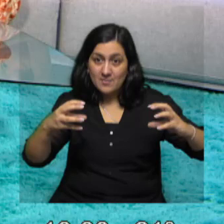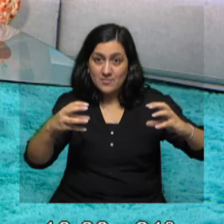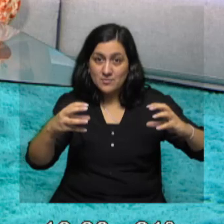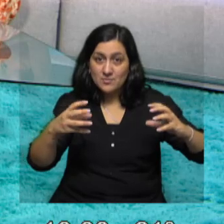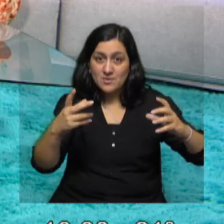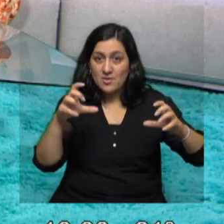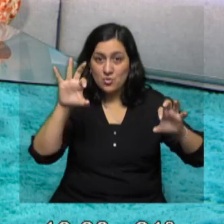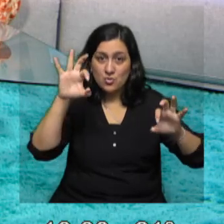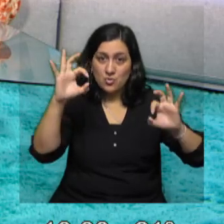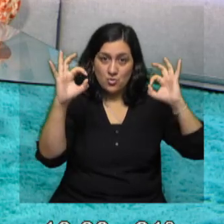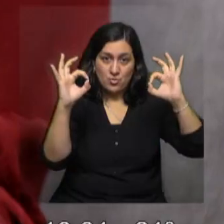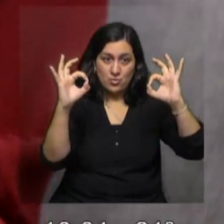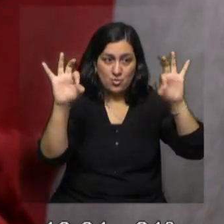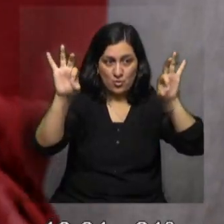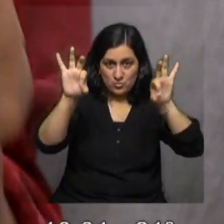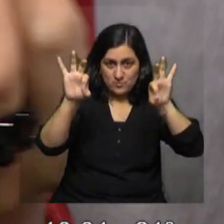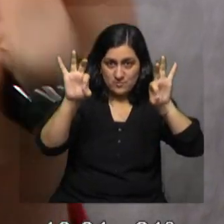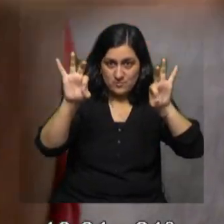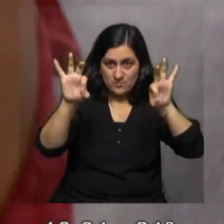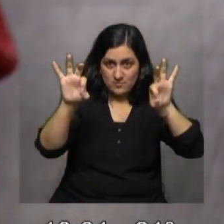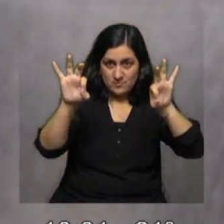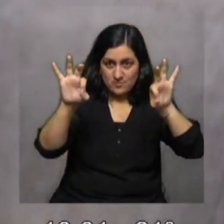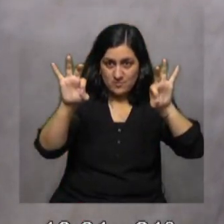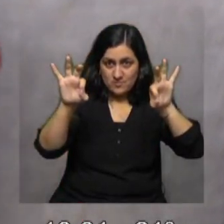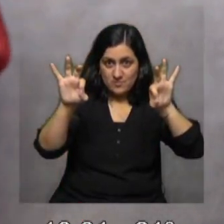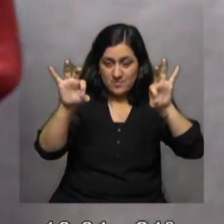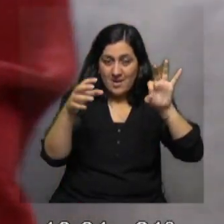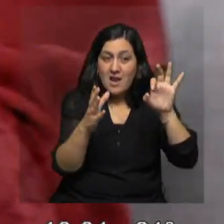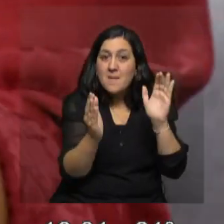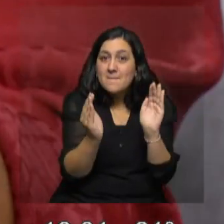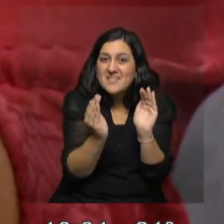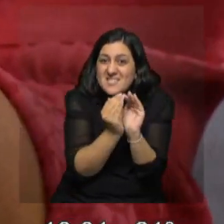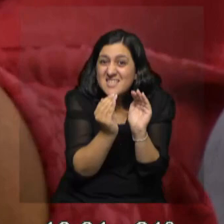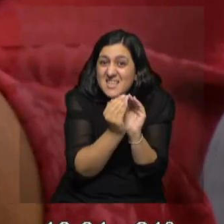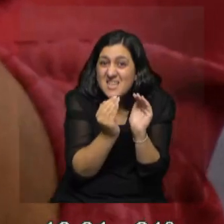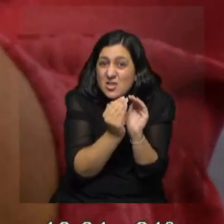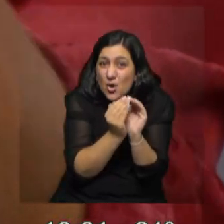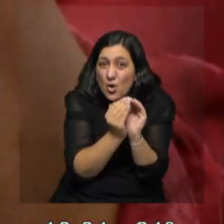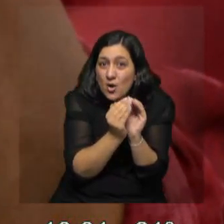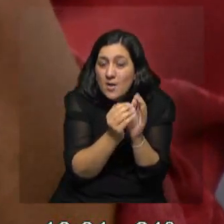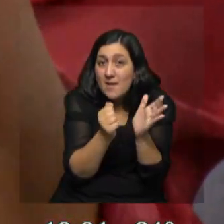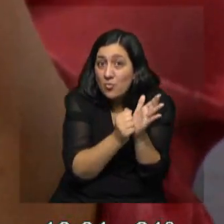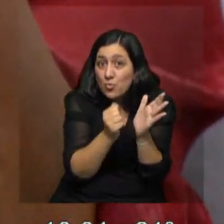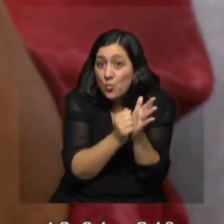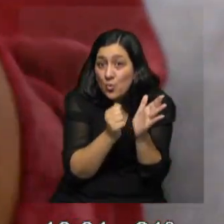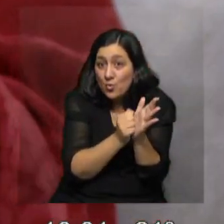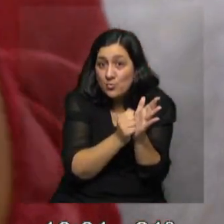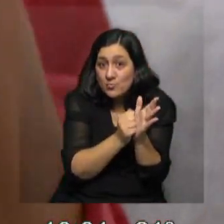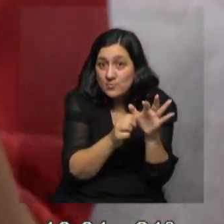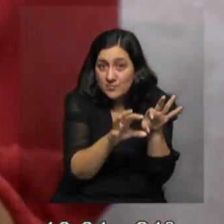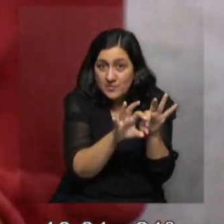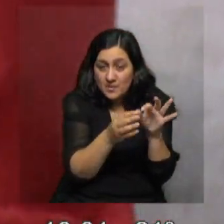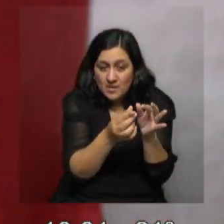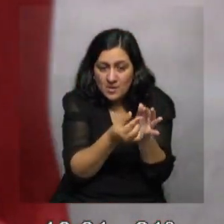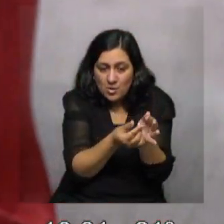tiene dos aros: uno grande y uno chico. Uno grande y uno chico. El chico, vamos a decir, es un poquito más duro, exacto. Lo vamos a